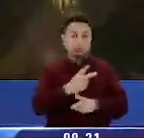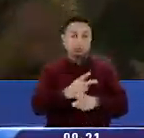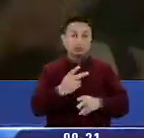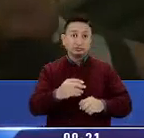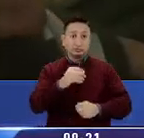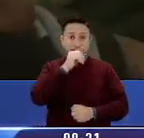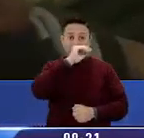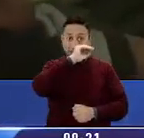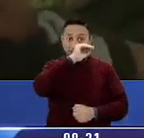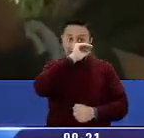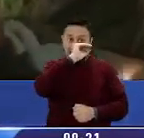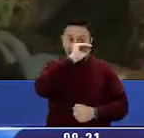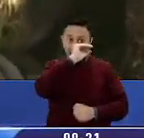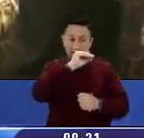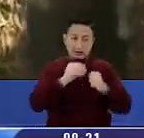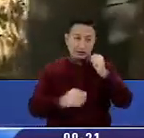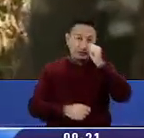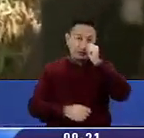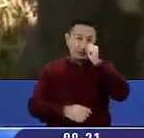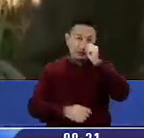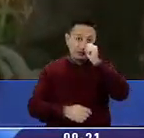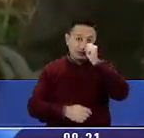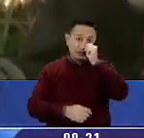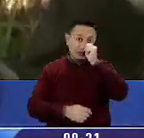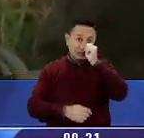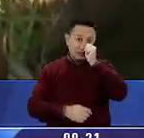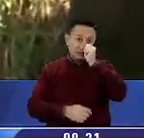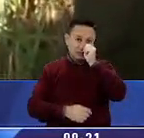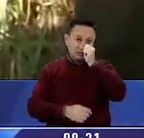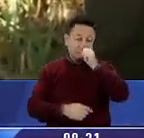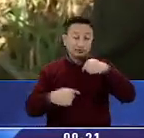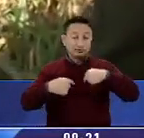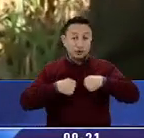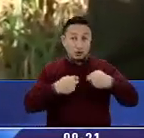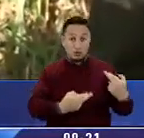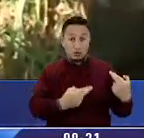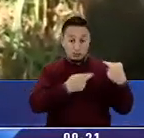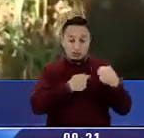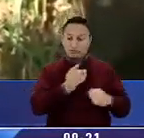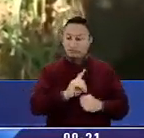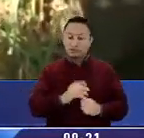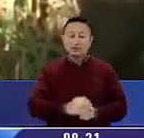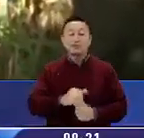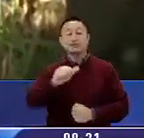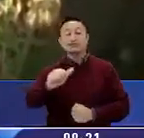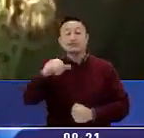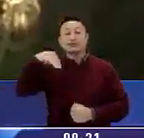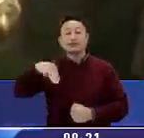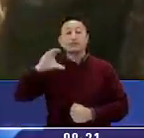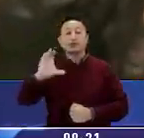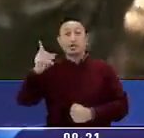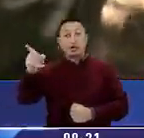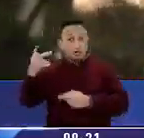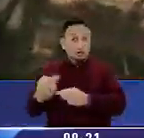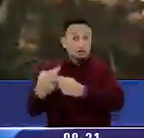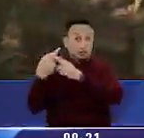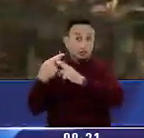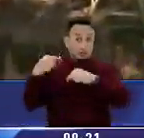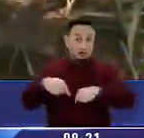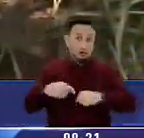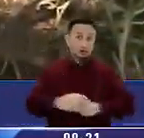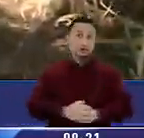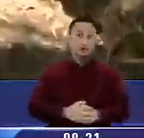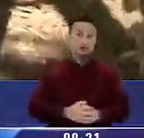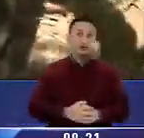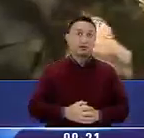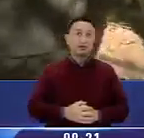estamos actuando bajo prevención del delito. No es nuestra responsabilidad esta situación, vuelvo y repito. Agencia Metropolitana de Control son las encargados, ¿sí? Con